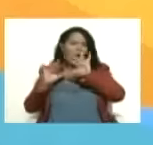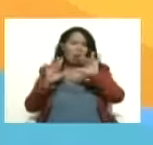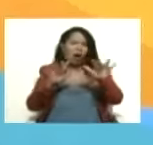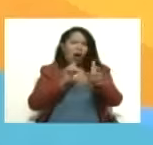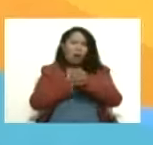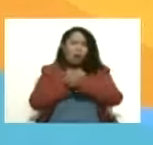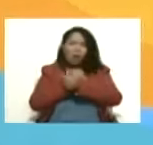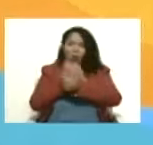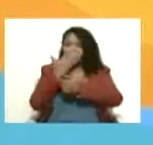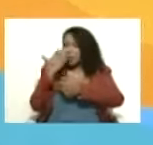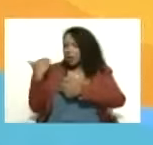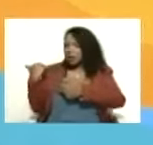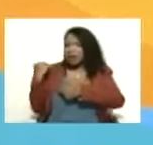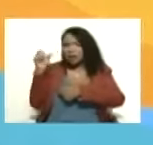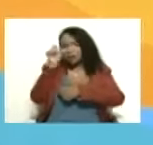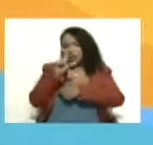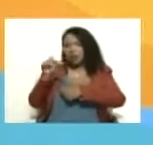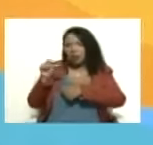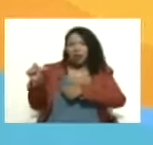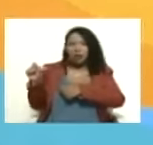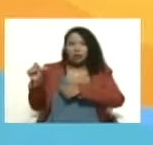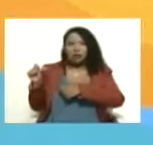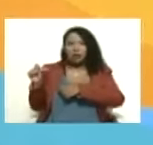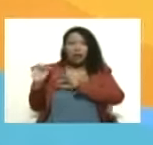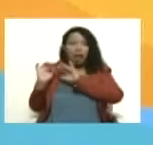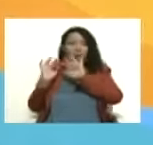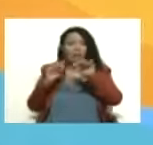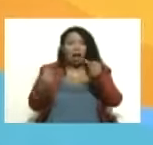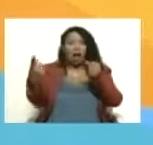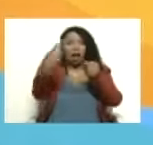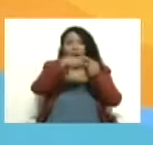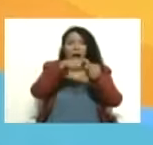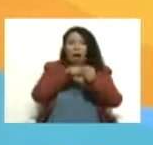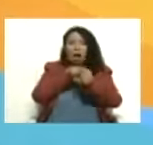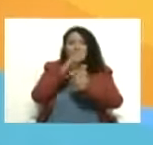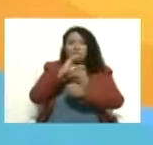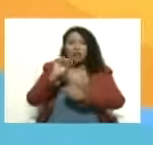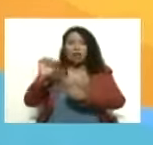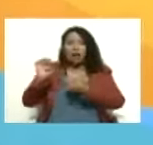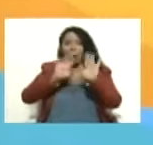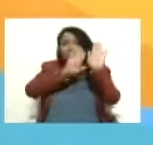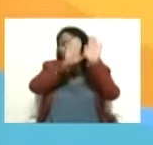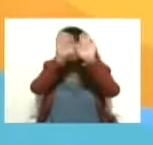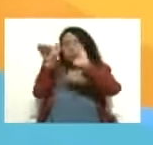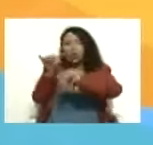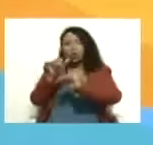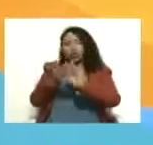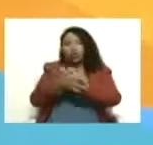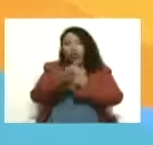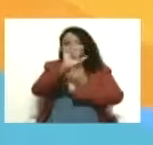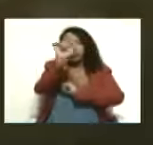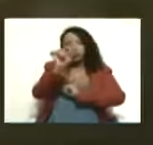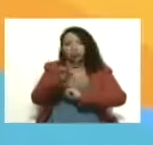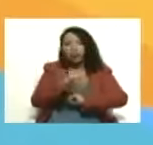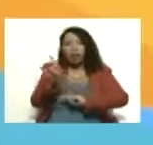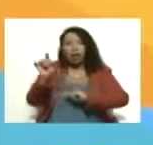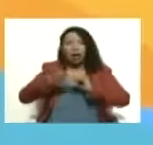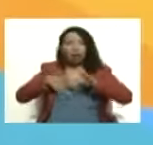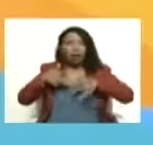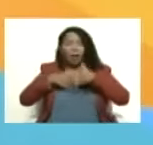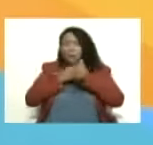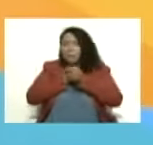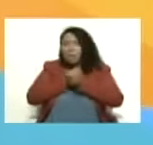durante estos días de adhesión fue un acto eminentemente patriota fue un acto